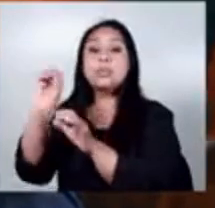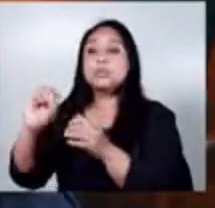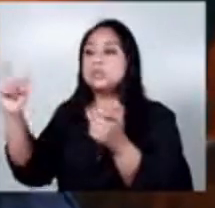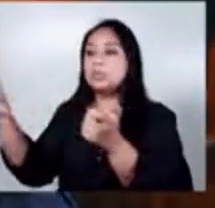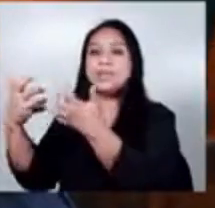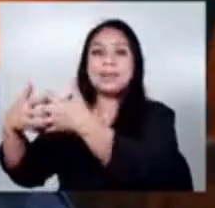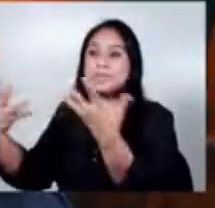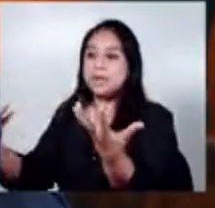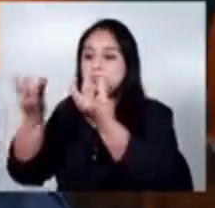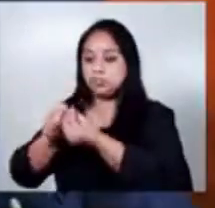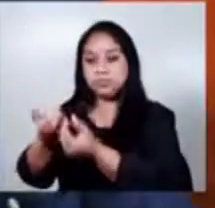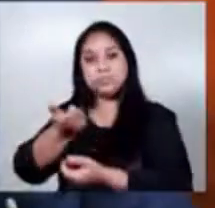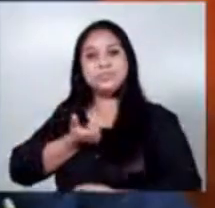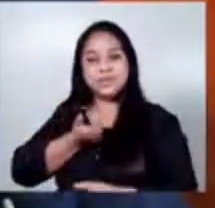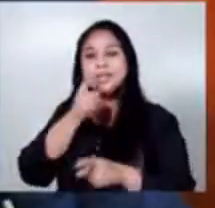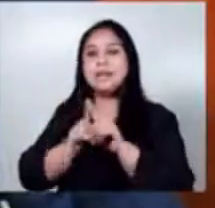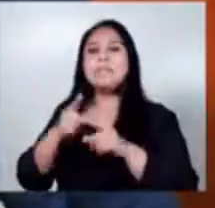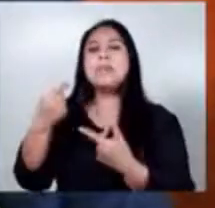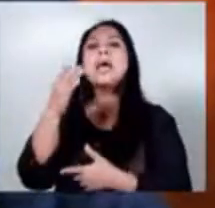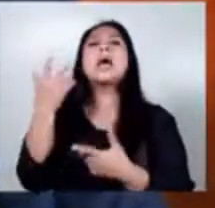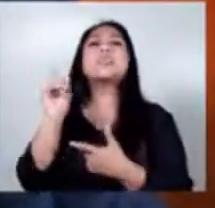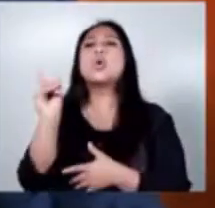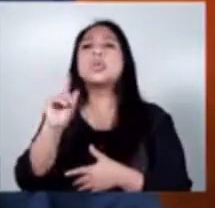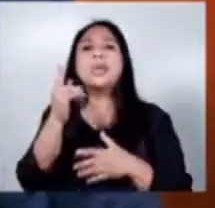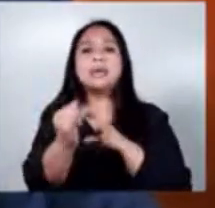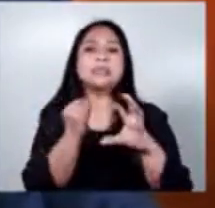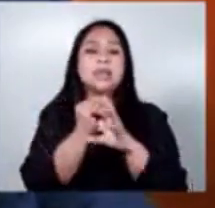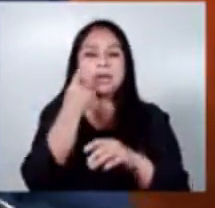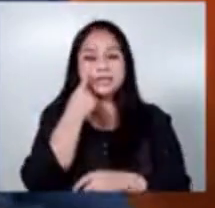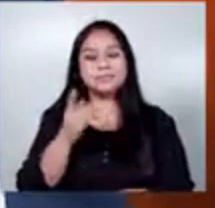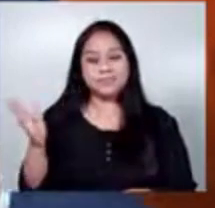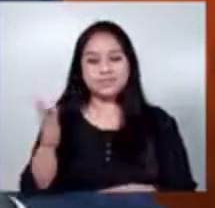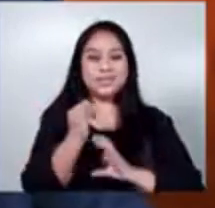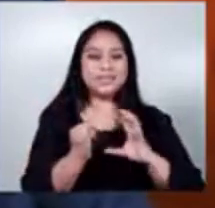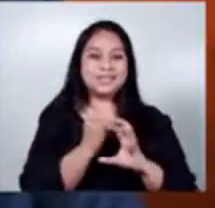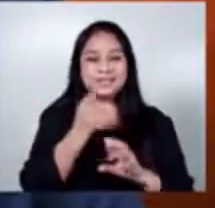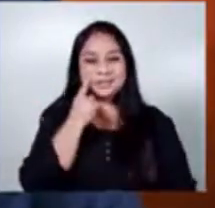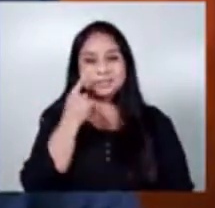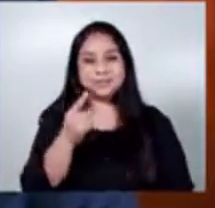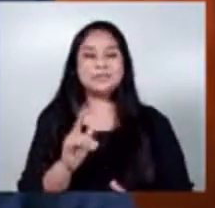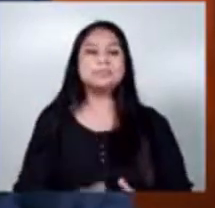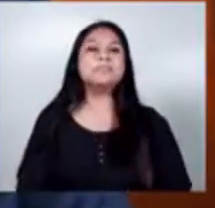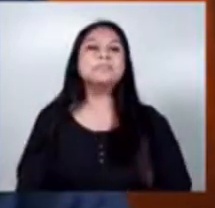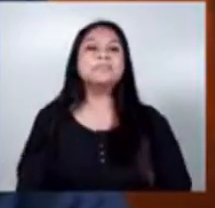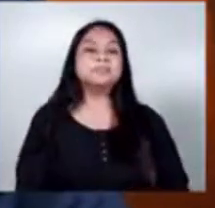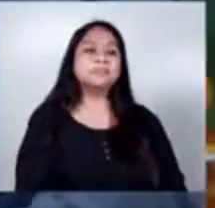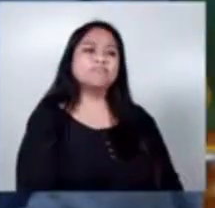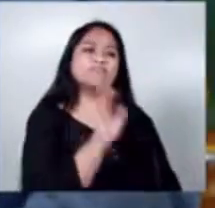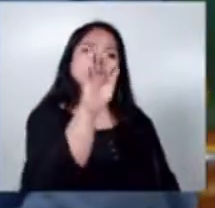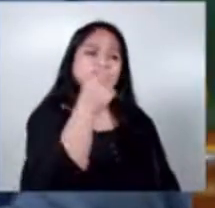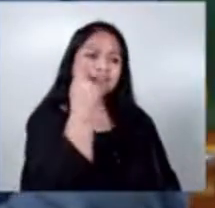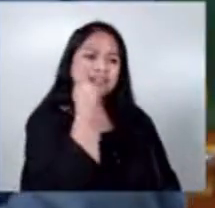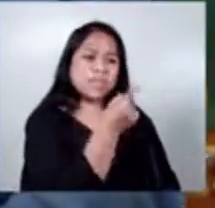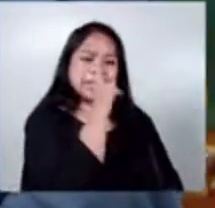el 49% por la empresa. Las plazas se postularán a través de un enlace en internet, del cual presentamos aquí mismo a continuación.